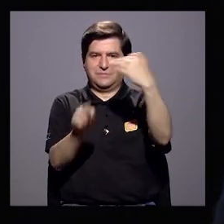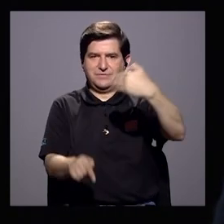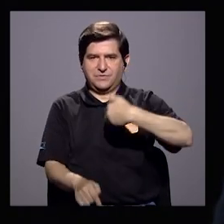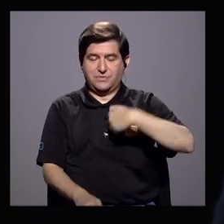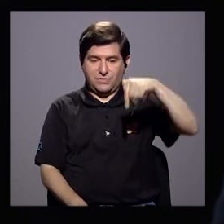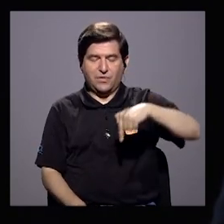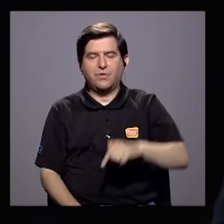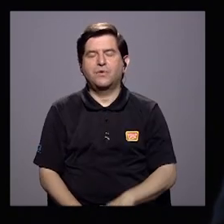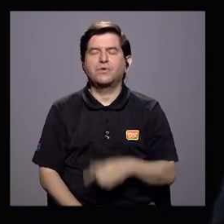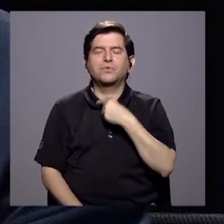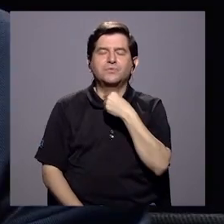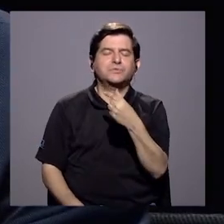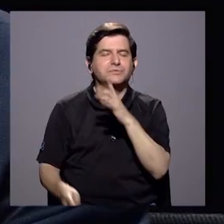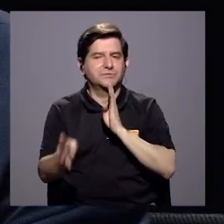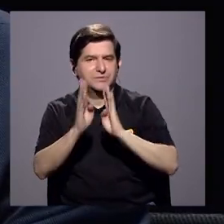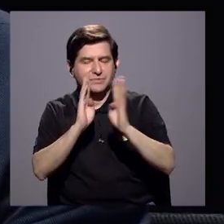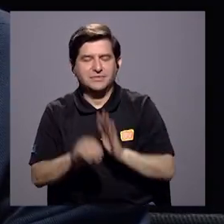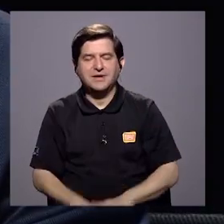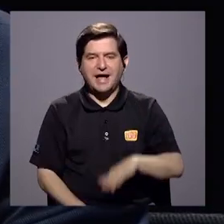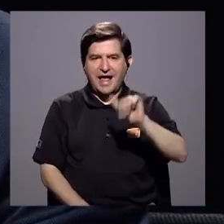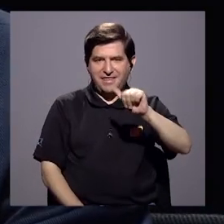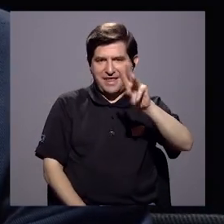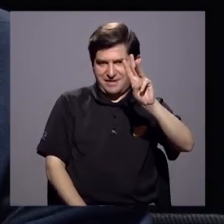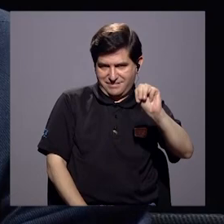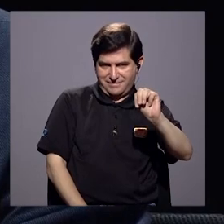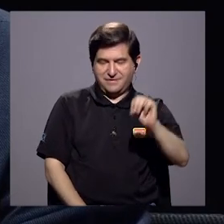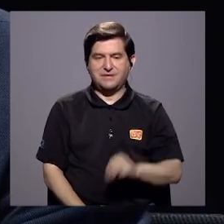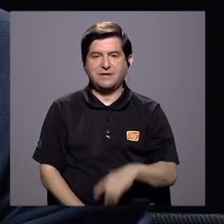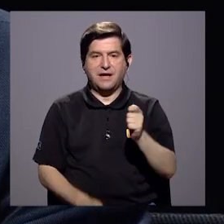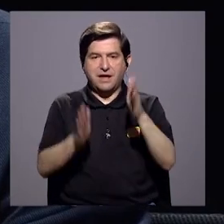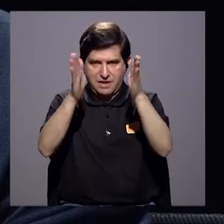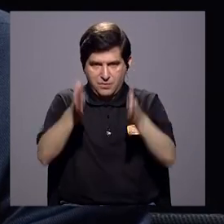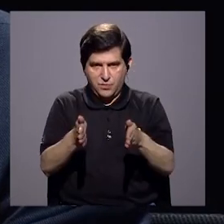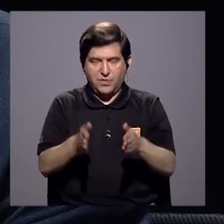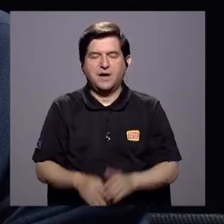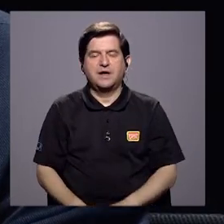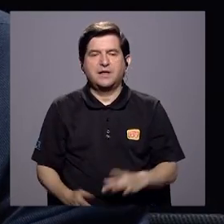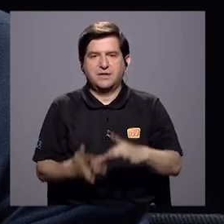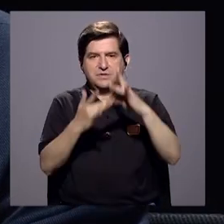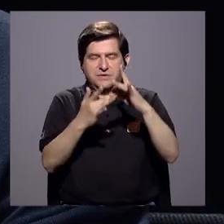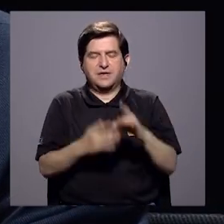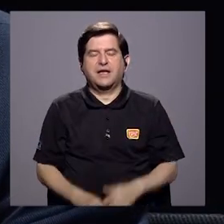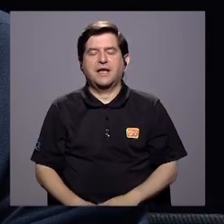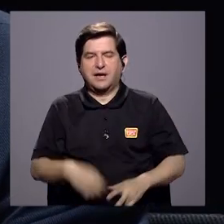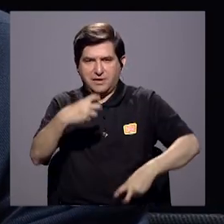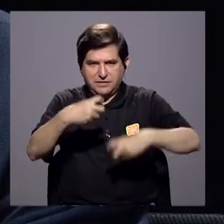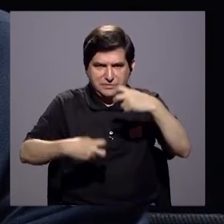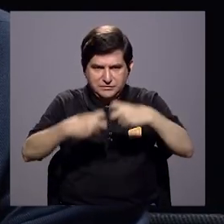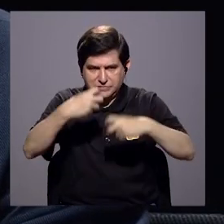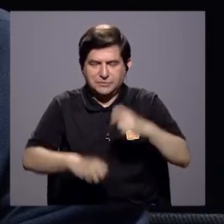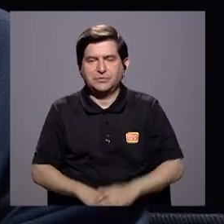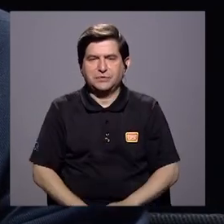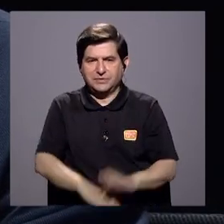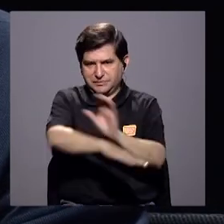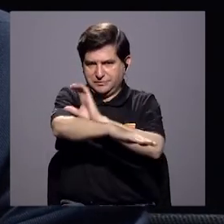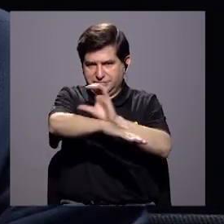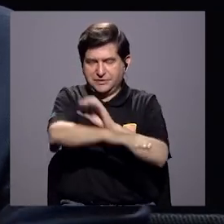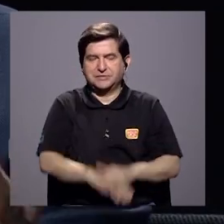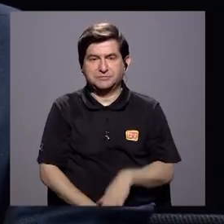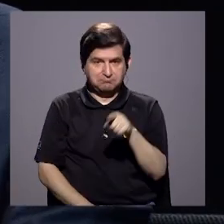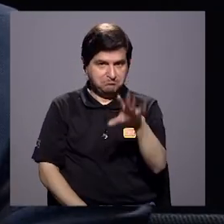de hoy tengo el gusto de conversar con don adalid medrano abogado y además especialista en delitos informáticos como esta